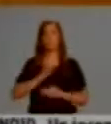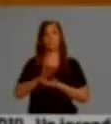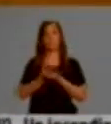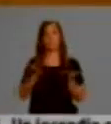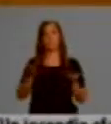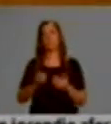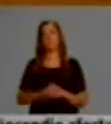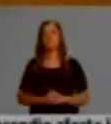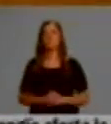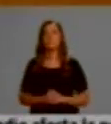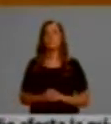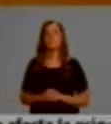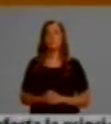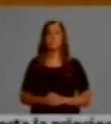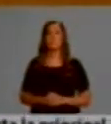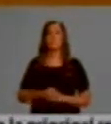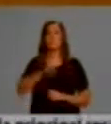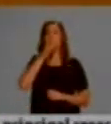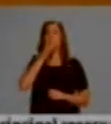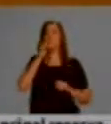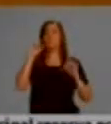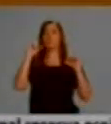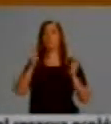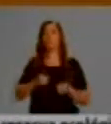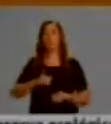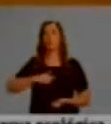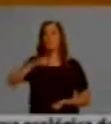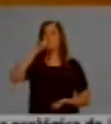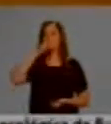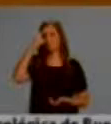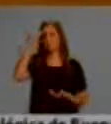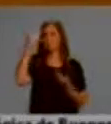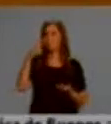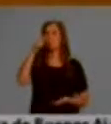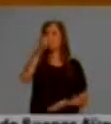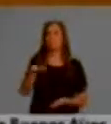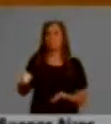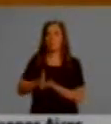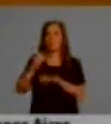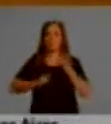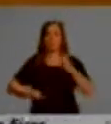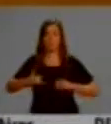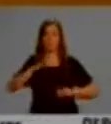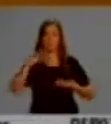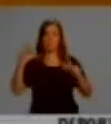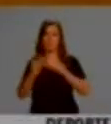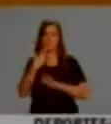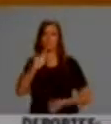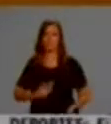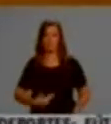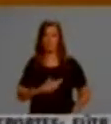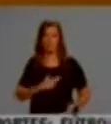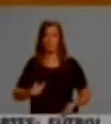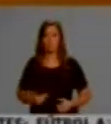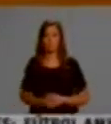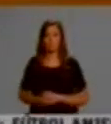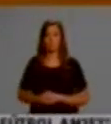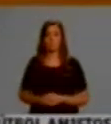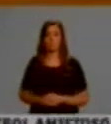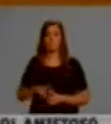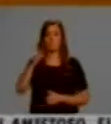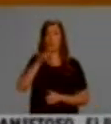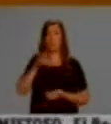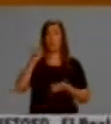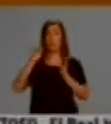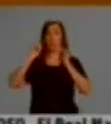Señorías, quiero comenzar mi intervención con el recuerdo a todas las víctimas del accidente de Santiago. Todos los que hemos pasado por